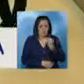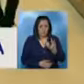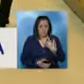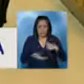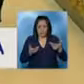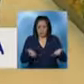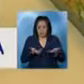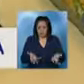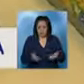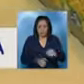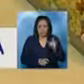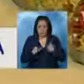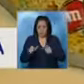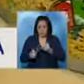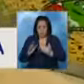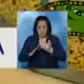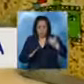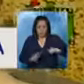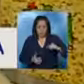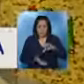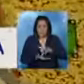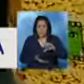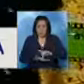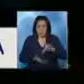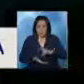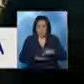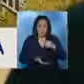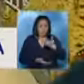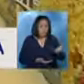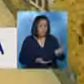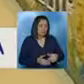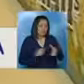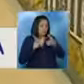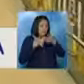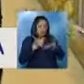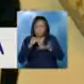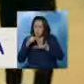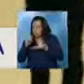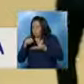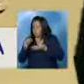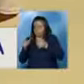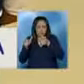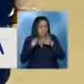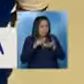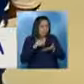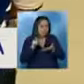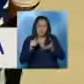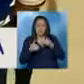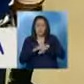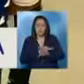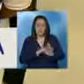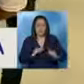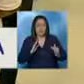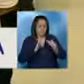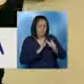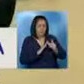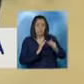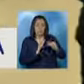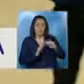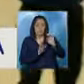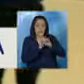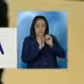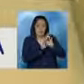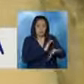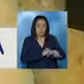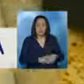Estamos aquí con personal del municipio de Lima que se encuentra realizando una inspección de fiscalización dentro de esta sala de cine,